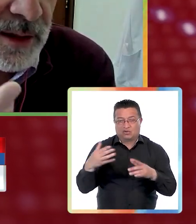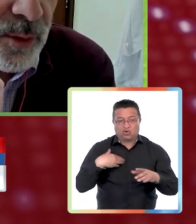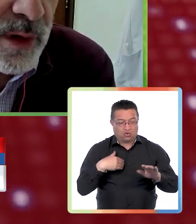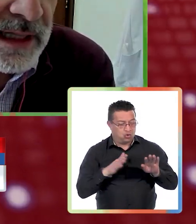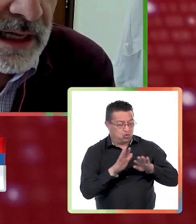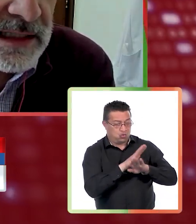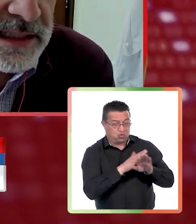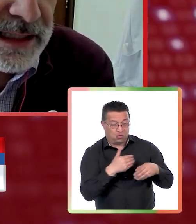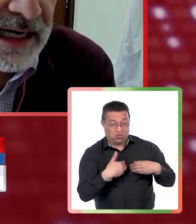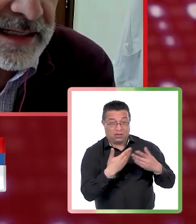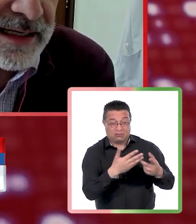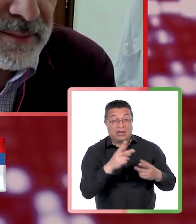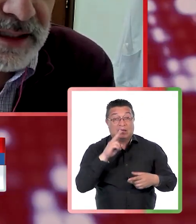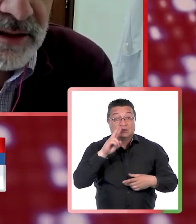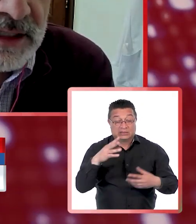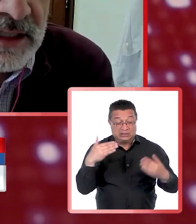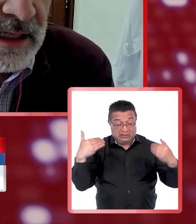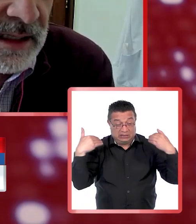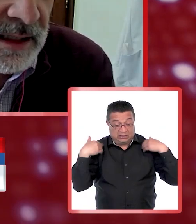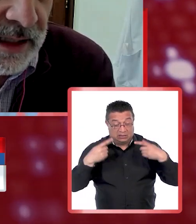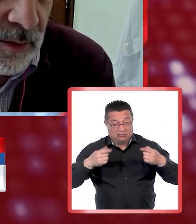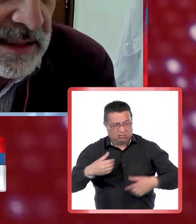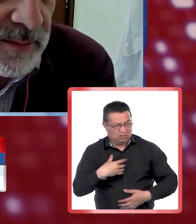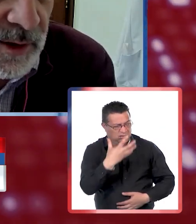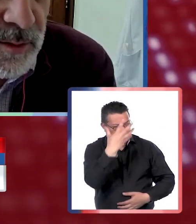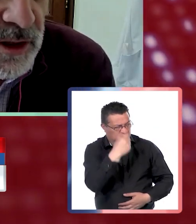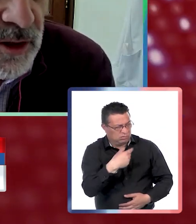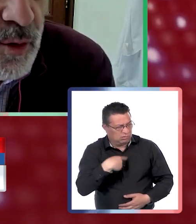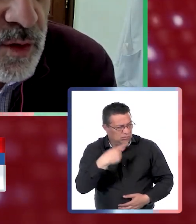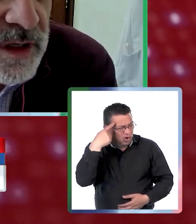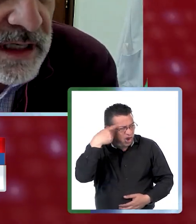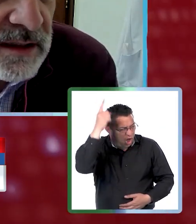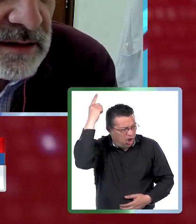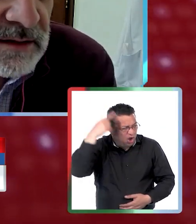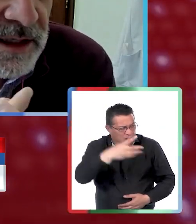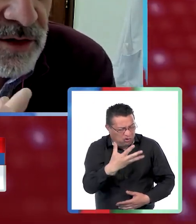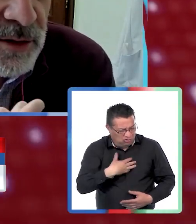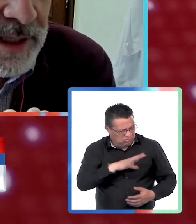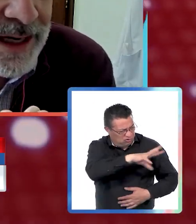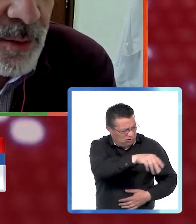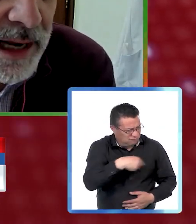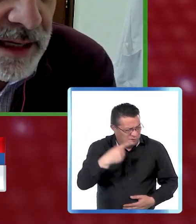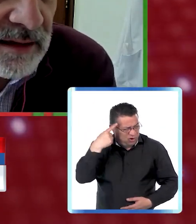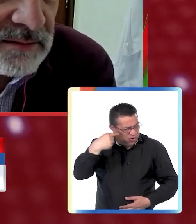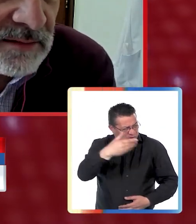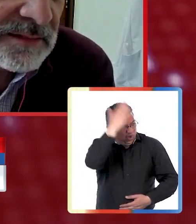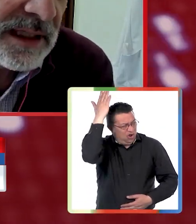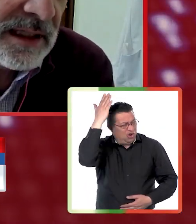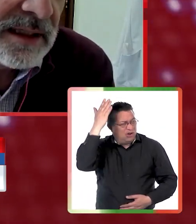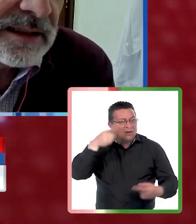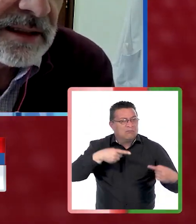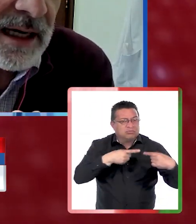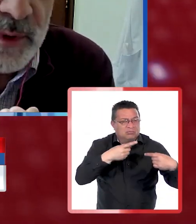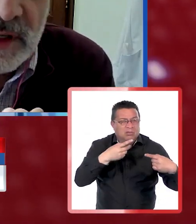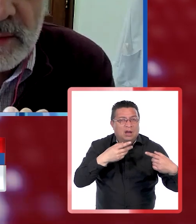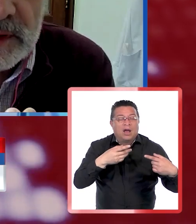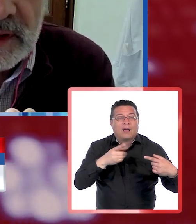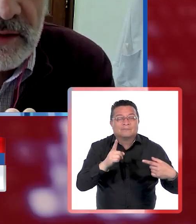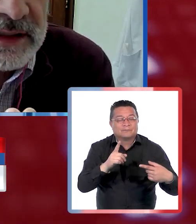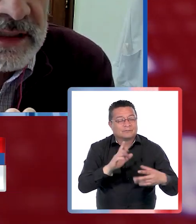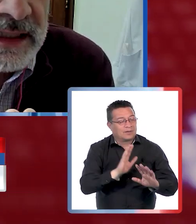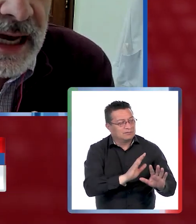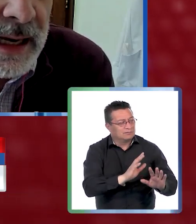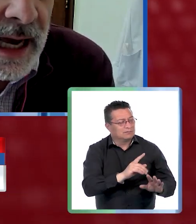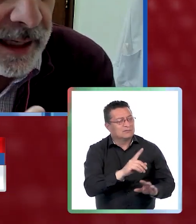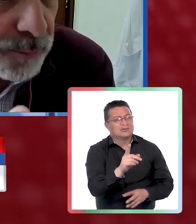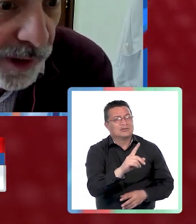de la persona que cuida sin el entrenamiento es enojarse. Pero ¿cómo se te ocurre que yo te voy a robar? En cambio, la